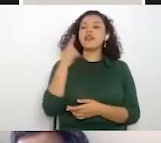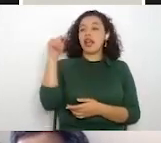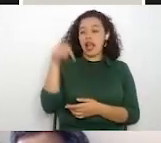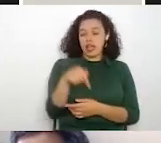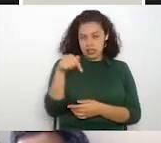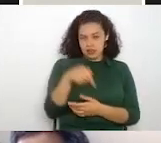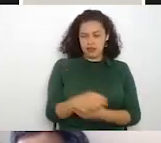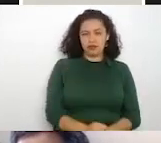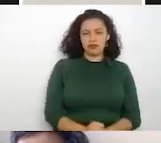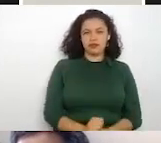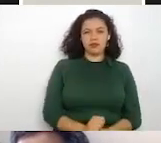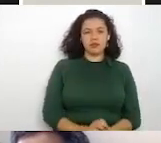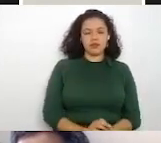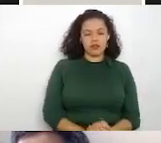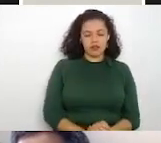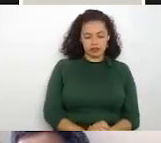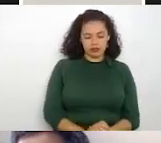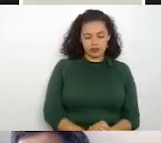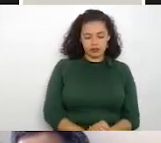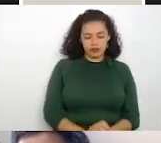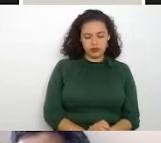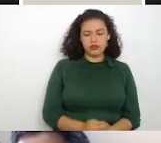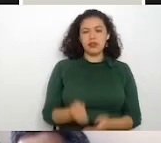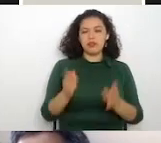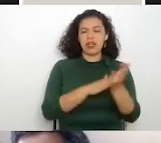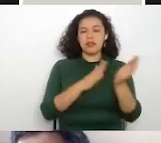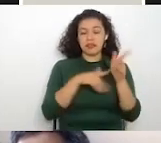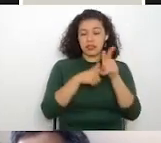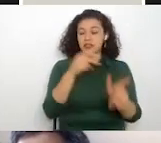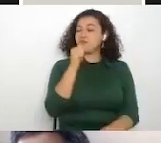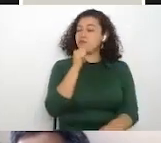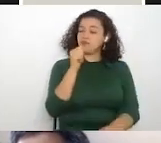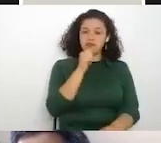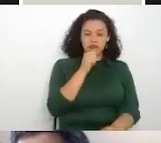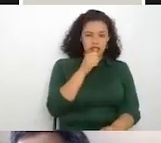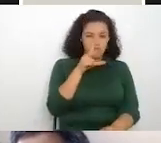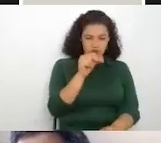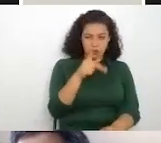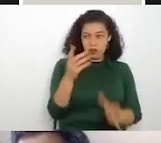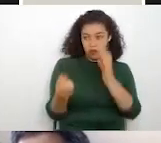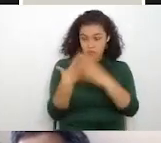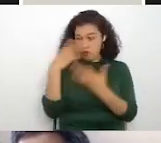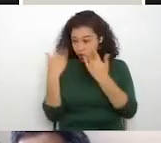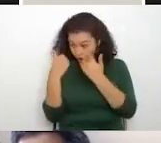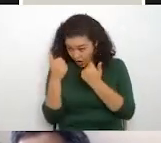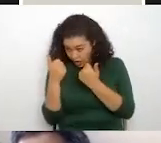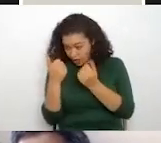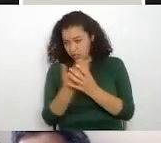aun aunque no está vigente un documento, pero no hay uno nuevo, entonces,